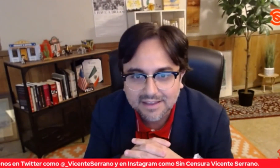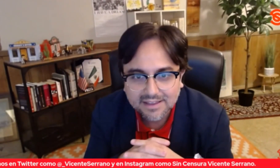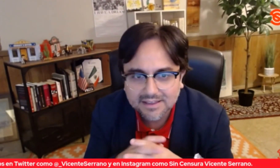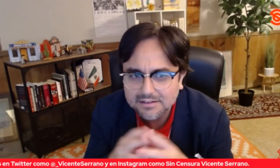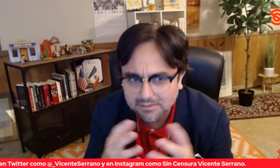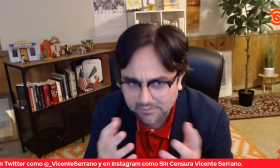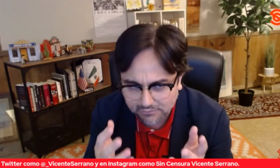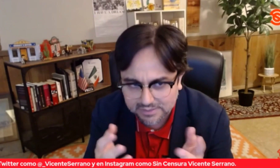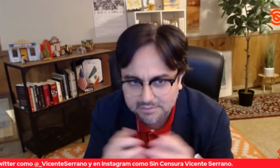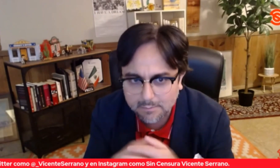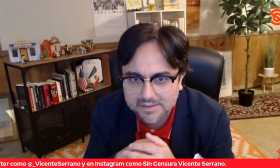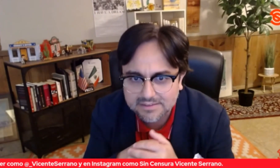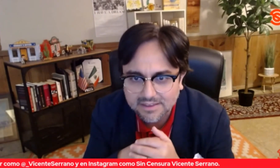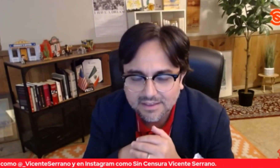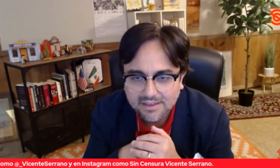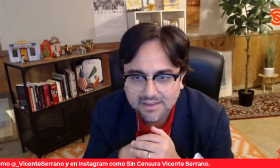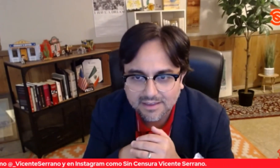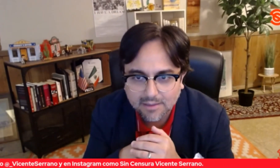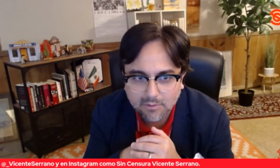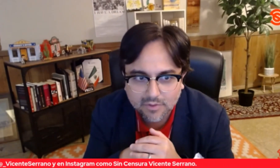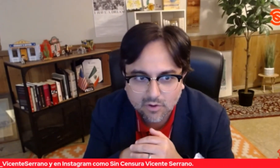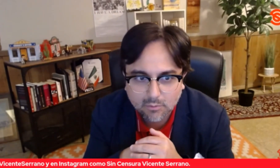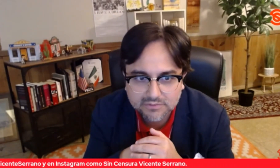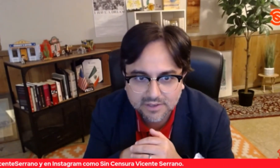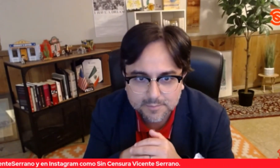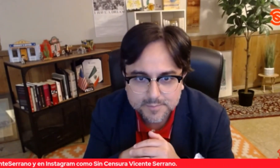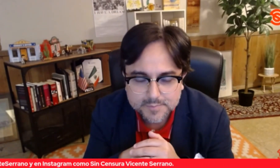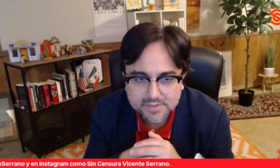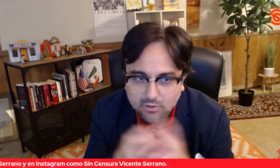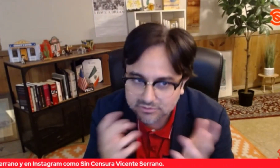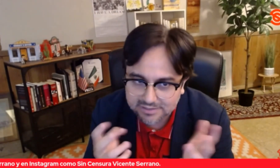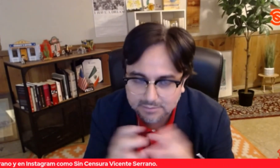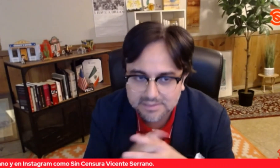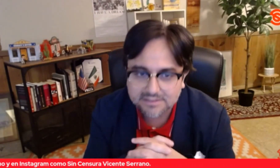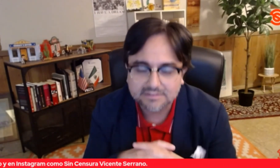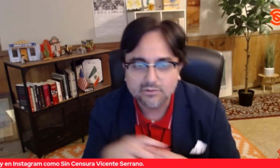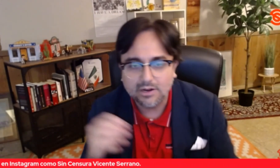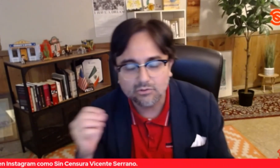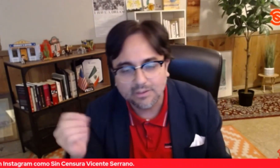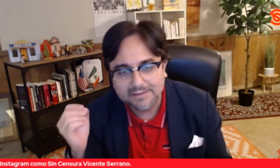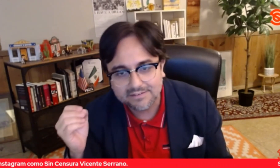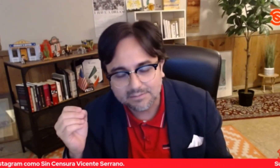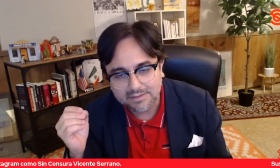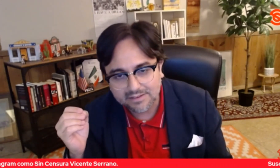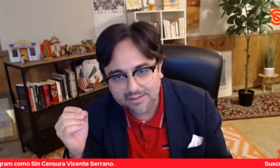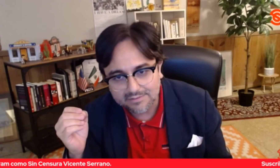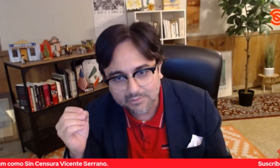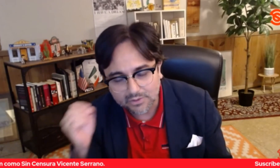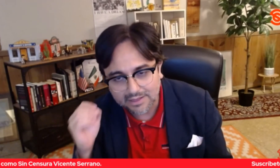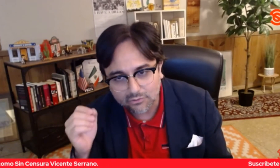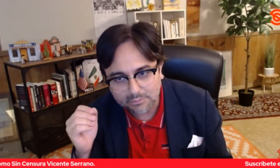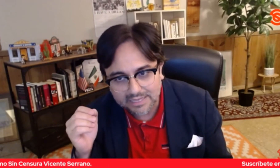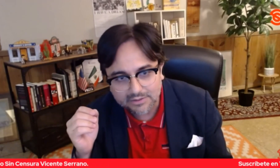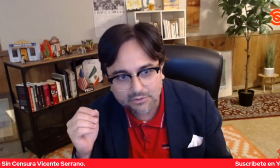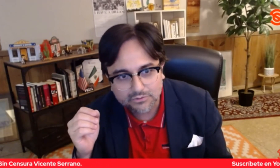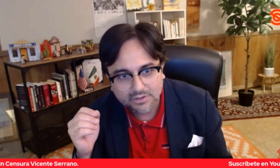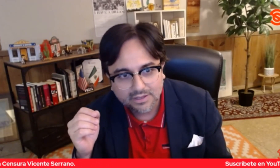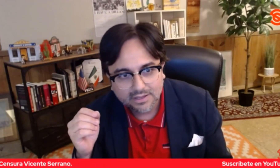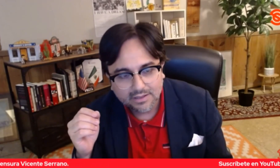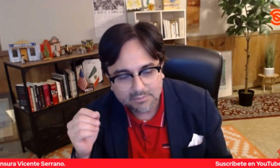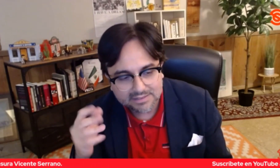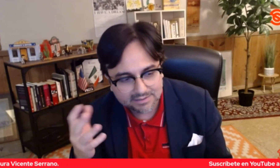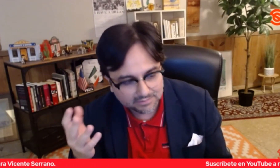personajes, efectivamente habló de cómo es que constantemente se ignoran los avances en materia de seguridad en los